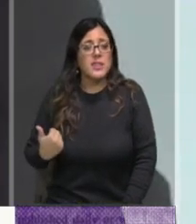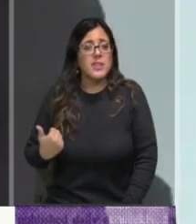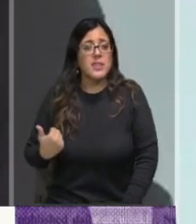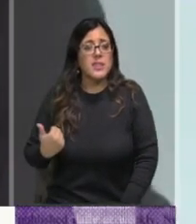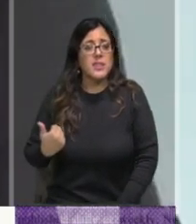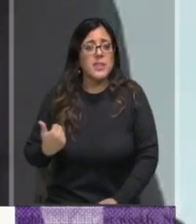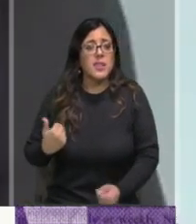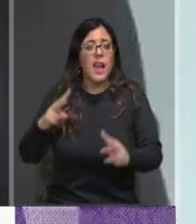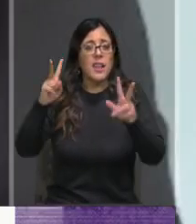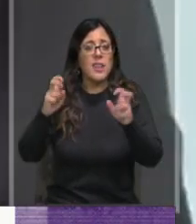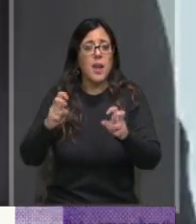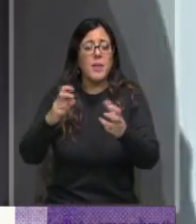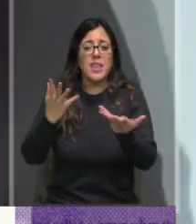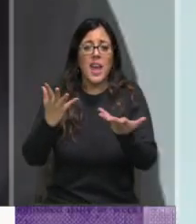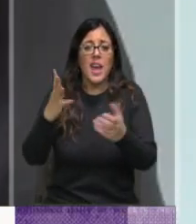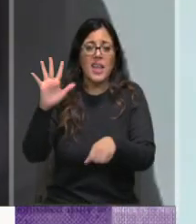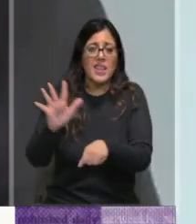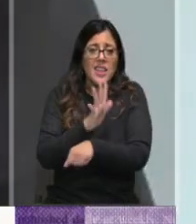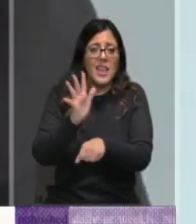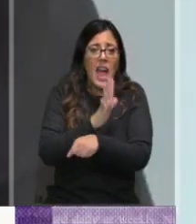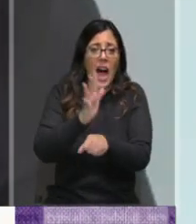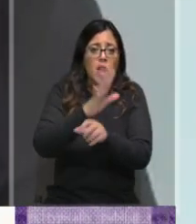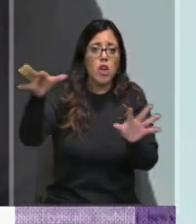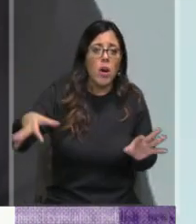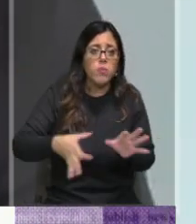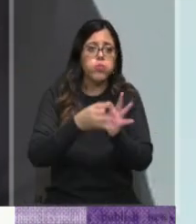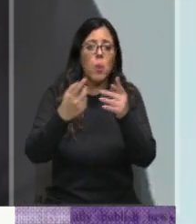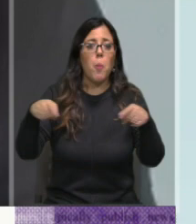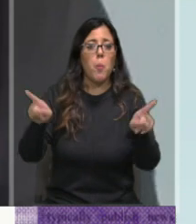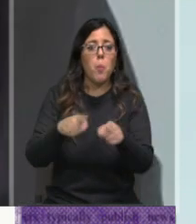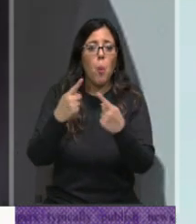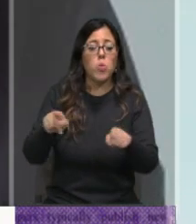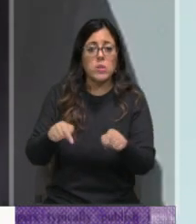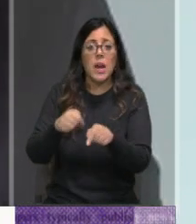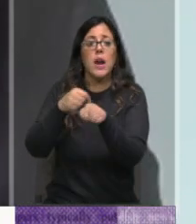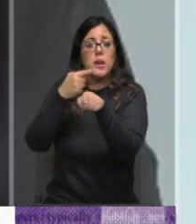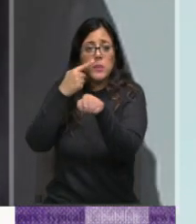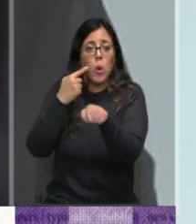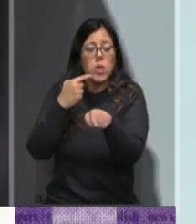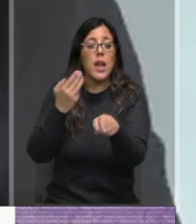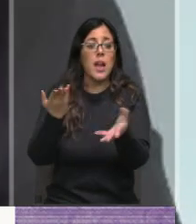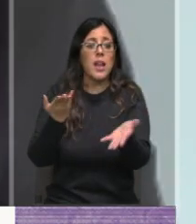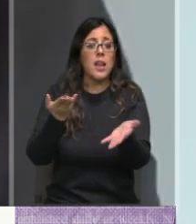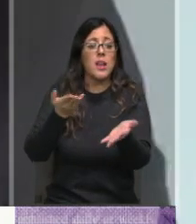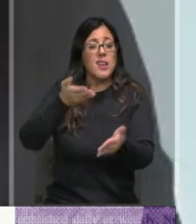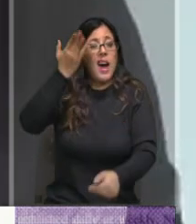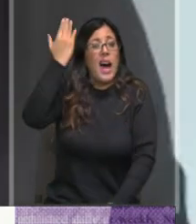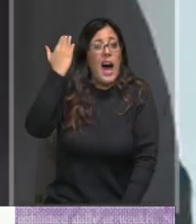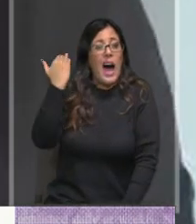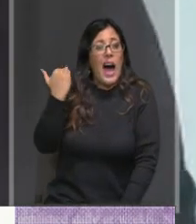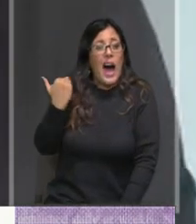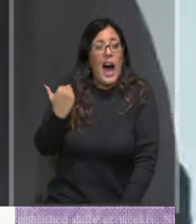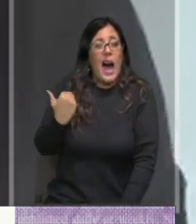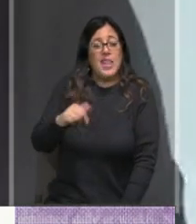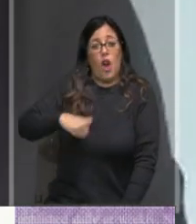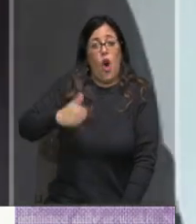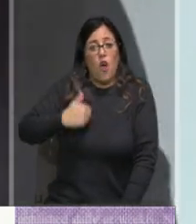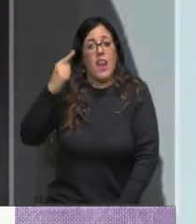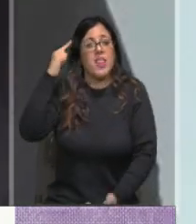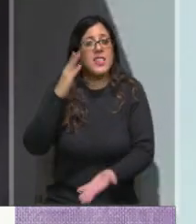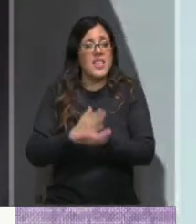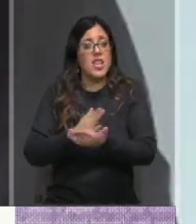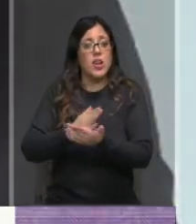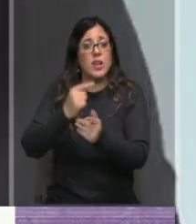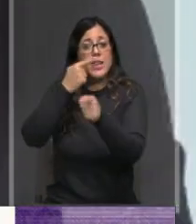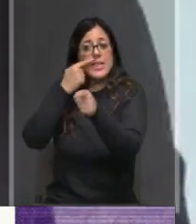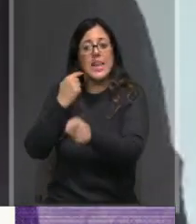de incorporar el teatro a la música fue con él, digamos. Siempre lo admirábamos muchísimo, yo siempre le digo, cuando éramos muy pequeños ya te seguíamos, y él